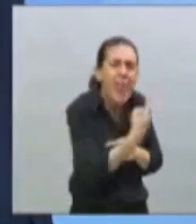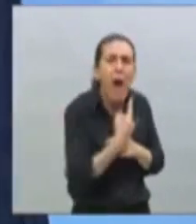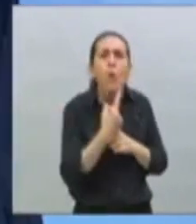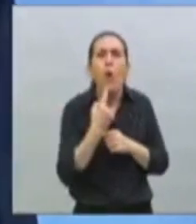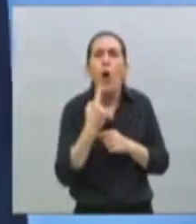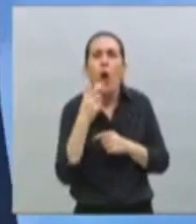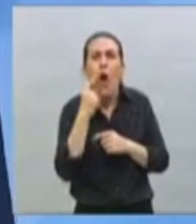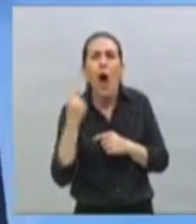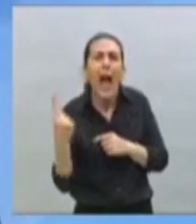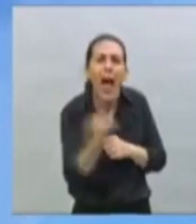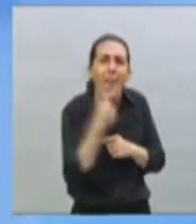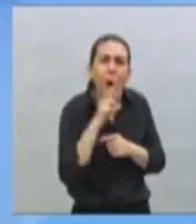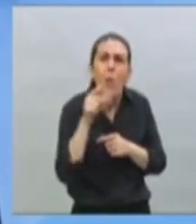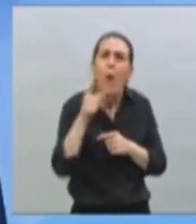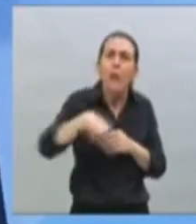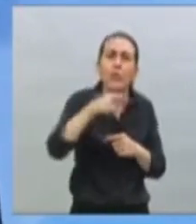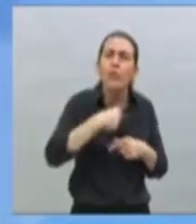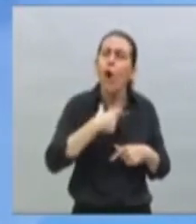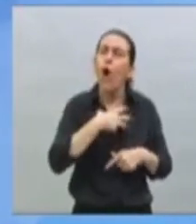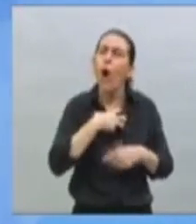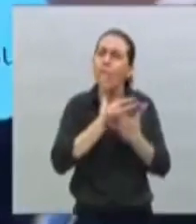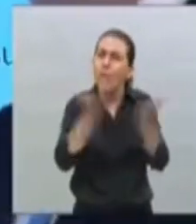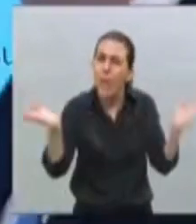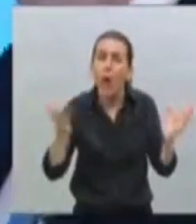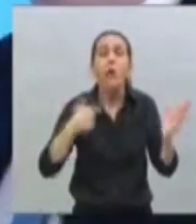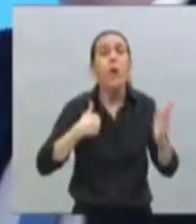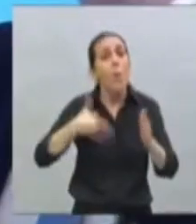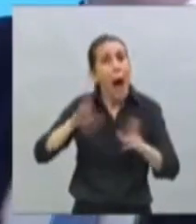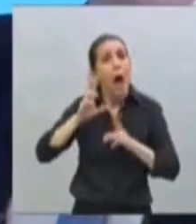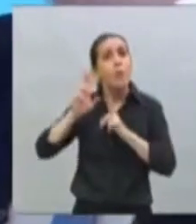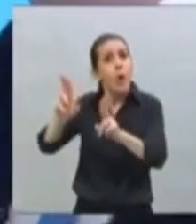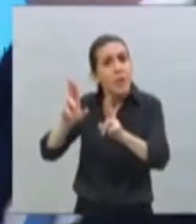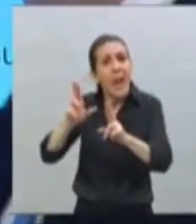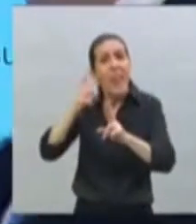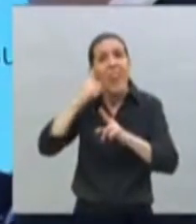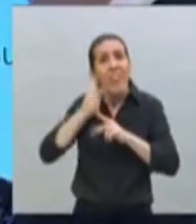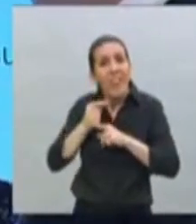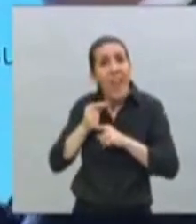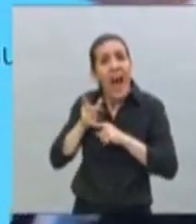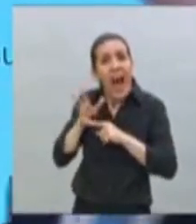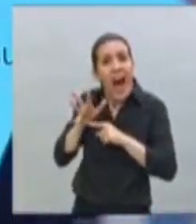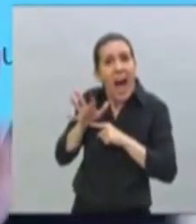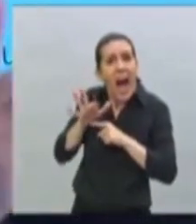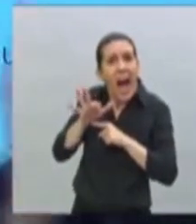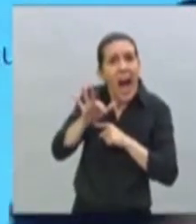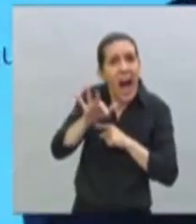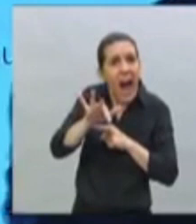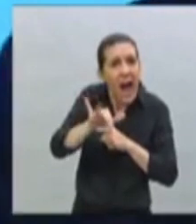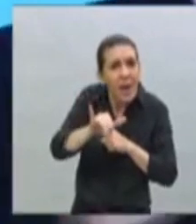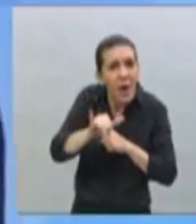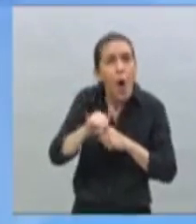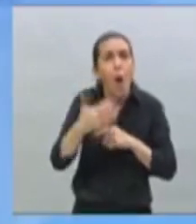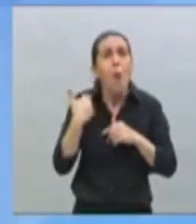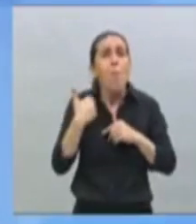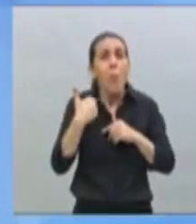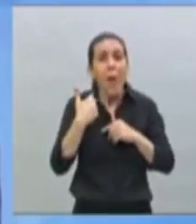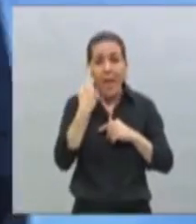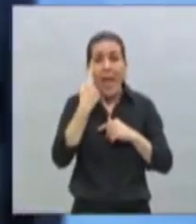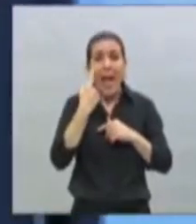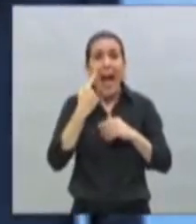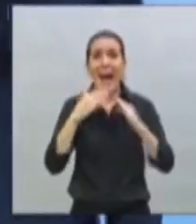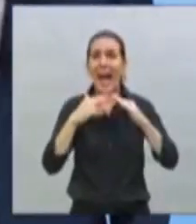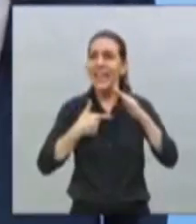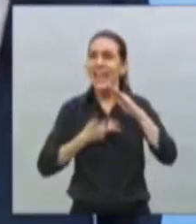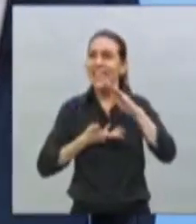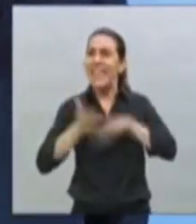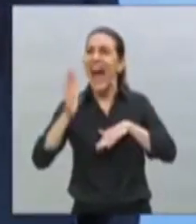vamos a autorizar que diariamente cualquier persona pueda salir en un radio de hasta 500 metros de